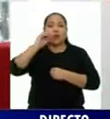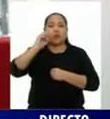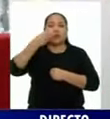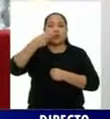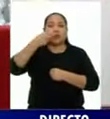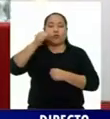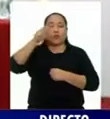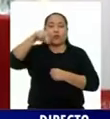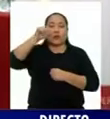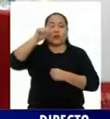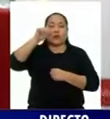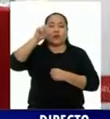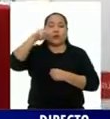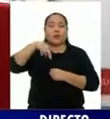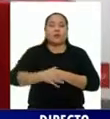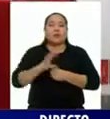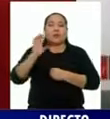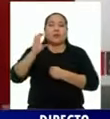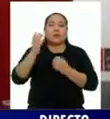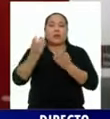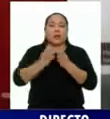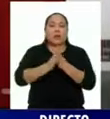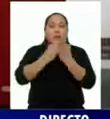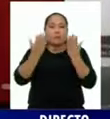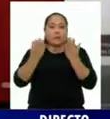Carlos Clemente del diario El Sol del Cusco.